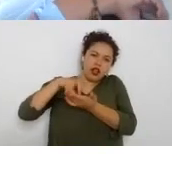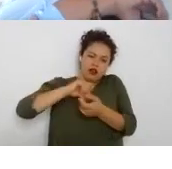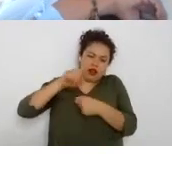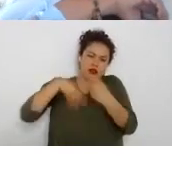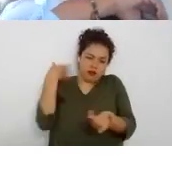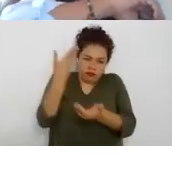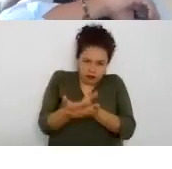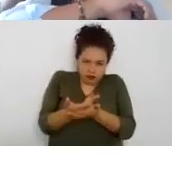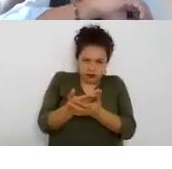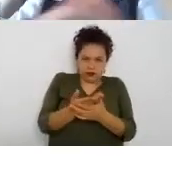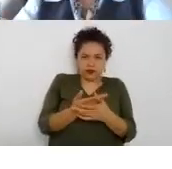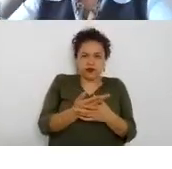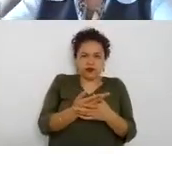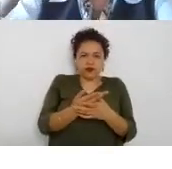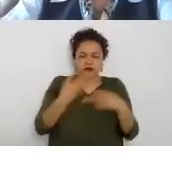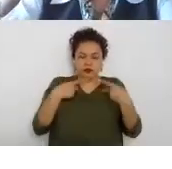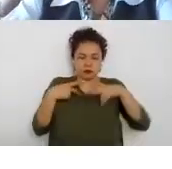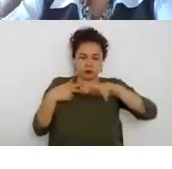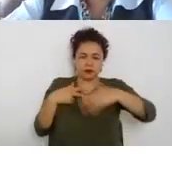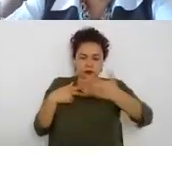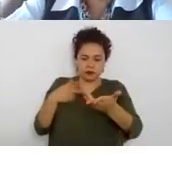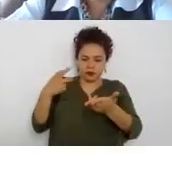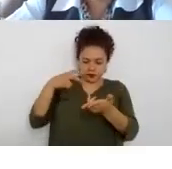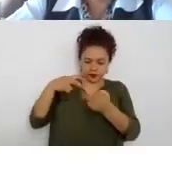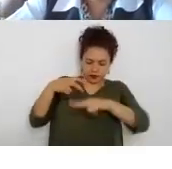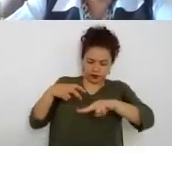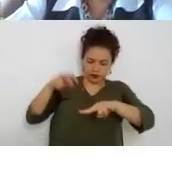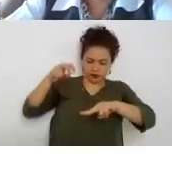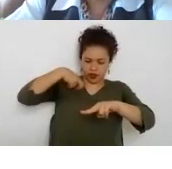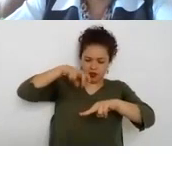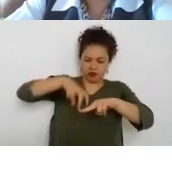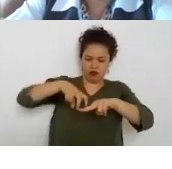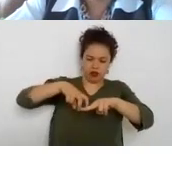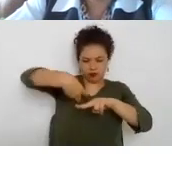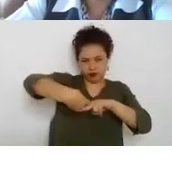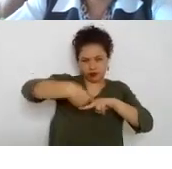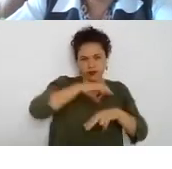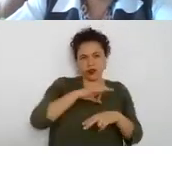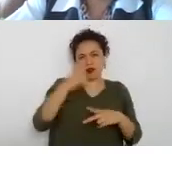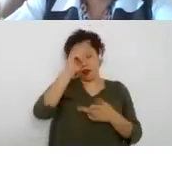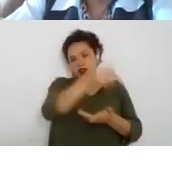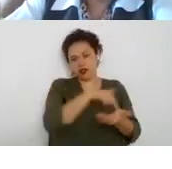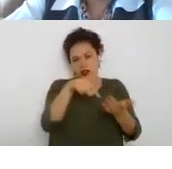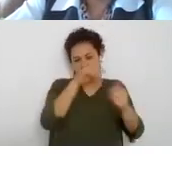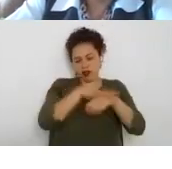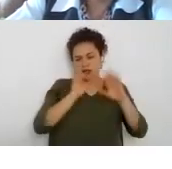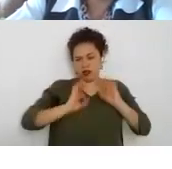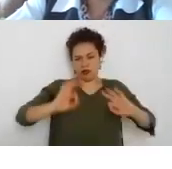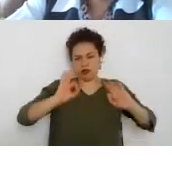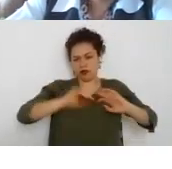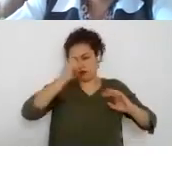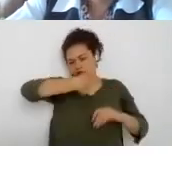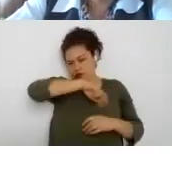y caigo. Podría caer sobre la víctima. ¿De acuerdo? A eso me refería con buscar una posición más cómoda para nosotros. ¿Ok?